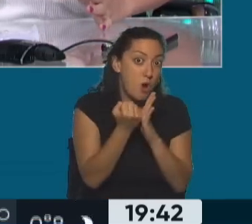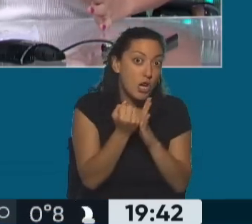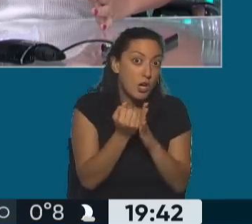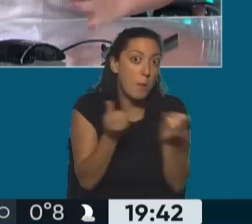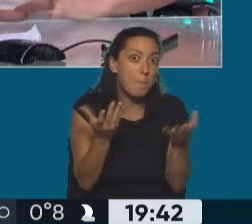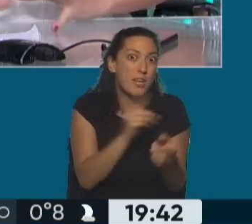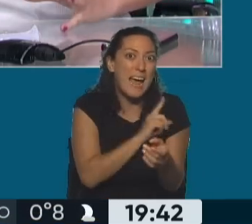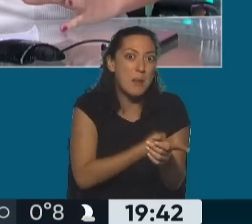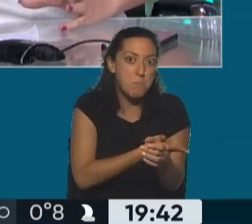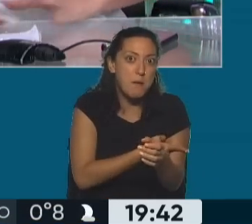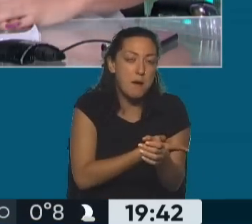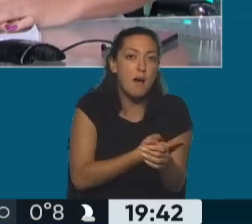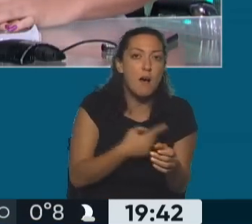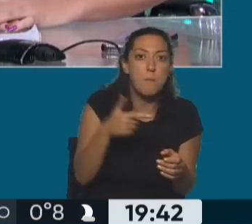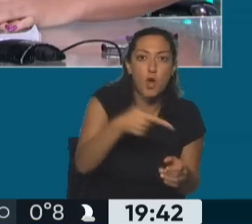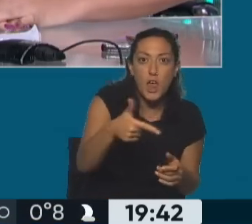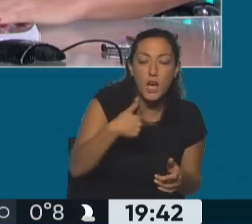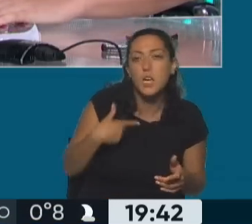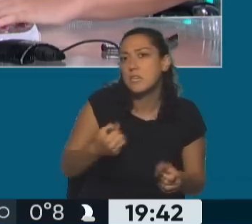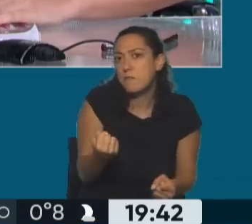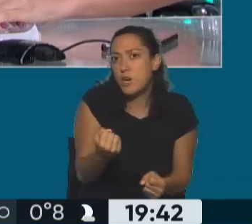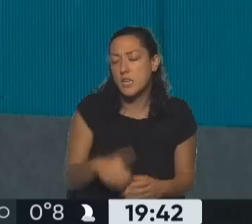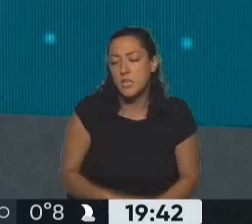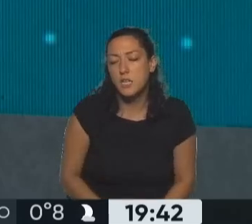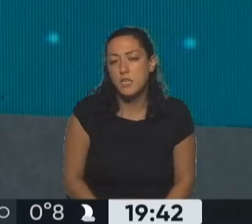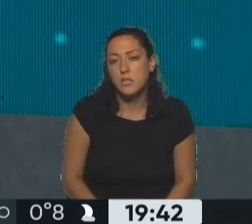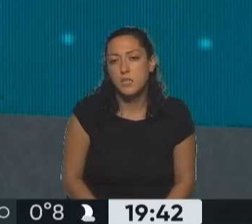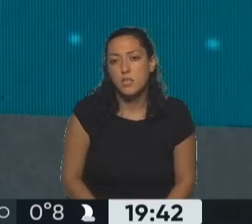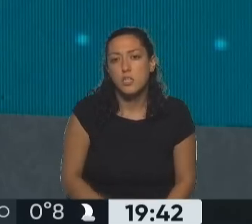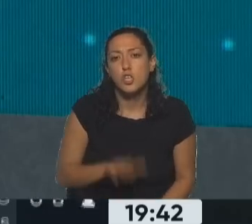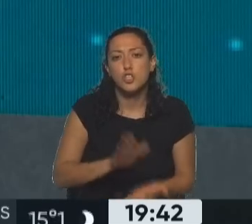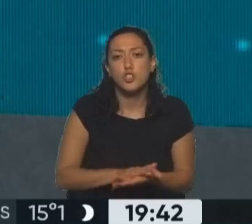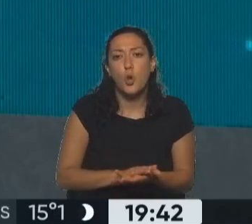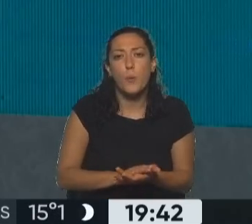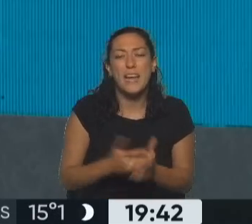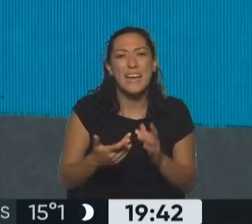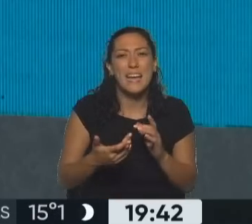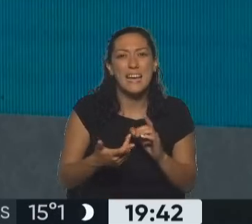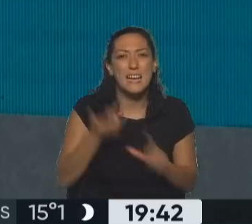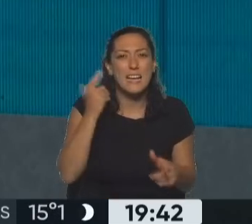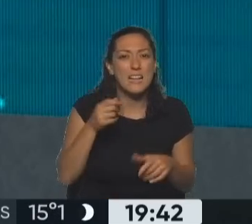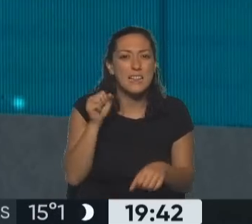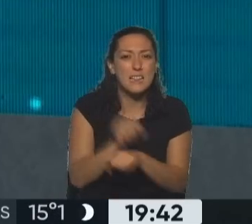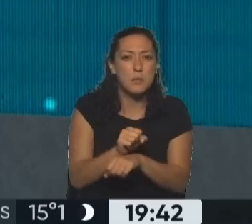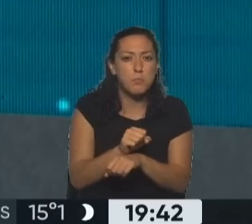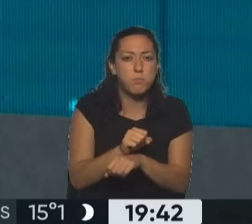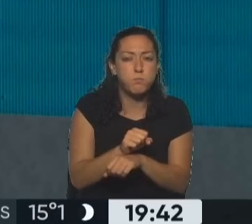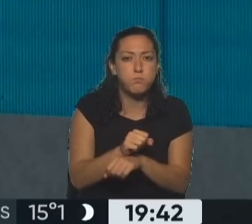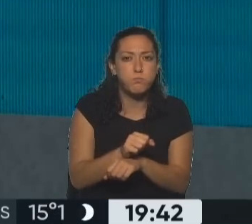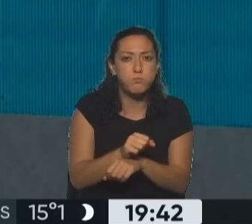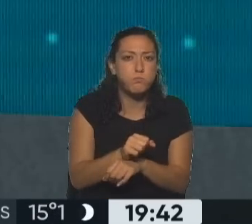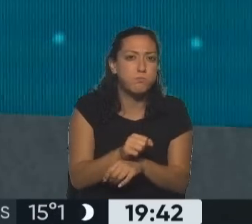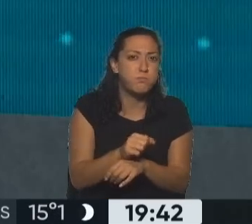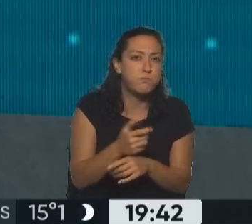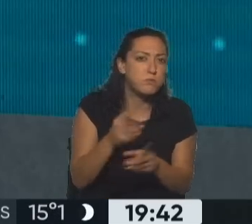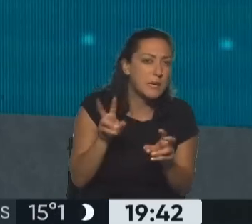poder armamentístico en Estados Unidos es muy fuerte. Me quedé con lo de verificación de antecedentes, pero eso no se pidió siempre, Leticia. Se pide, bueno, lo que